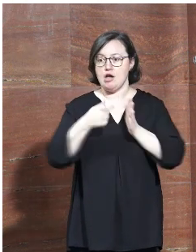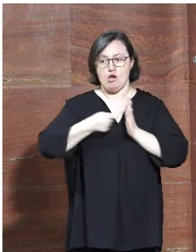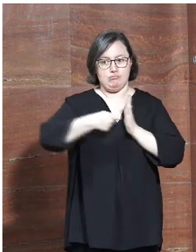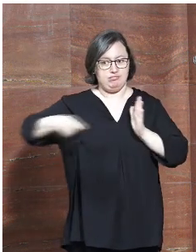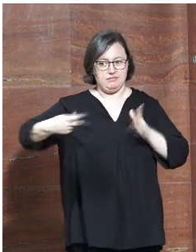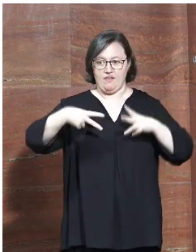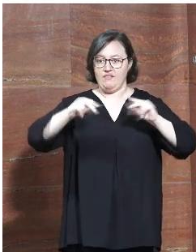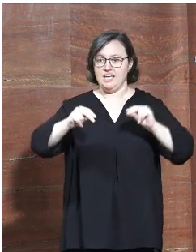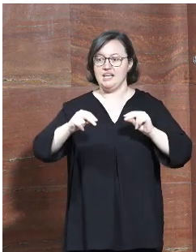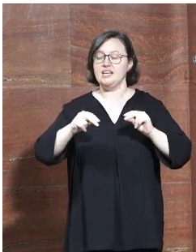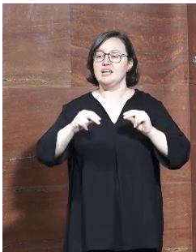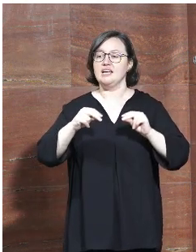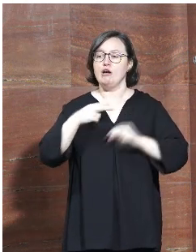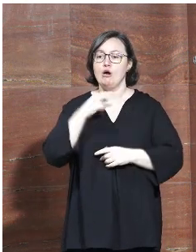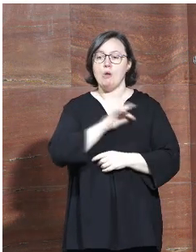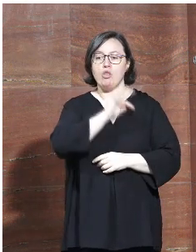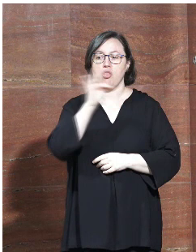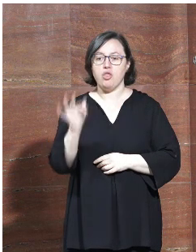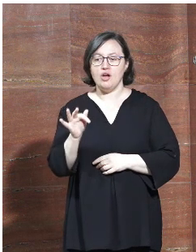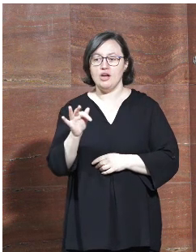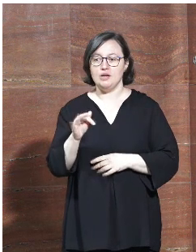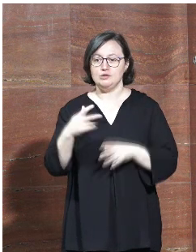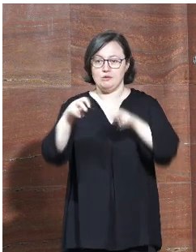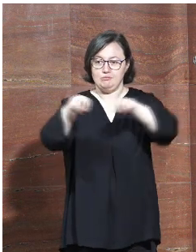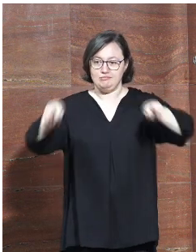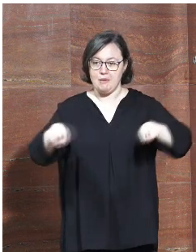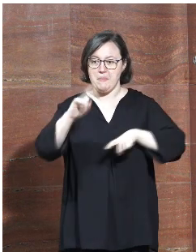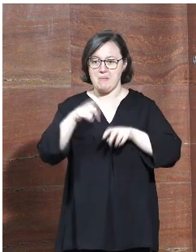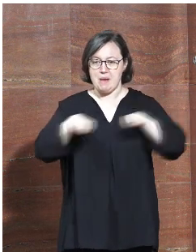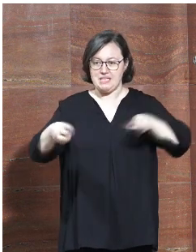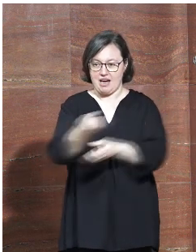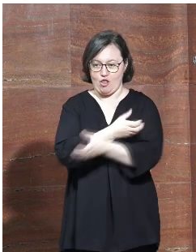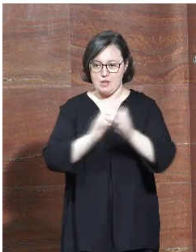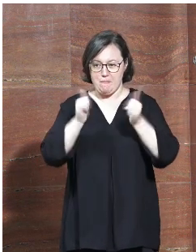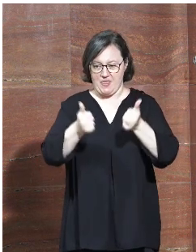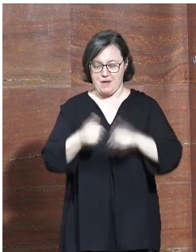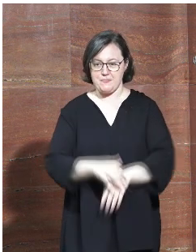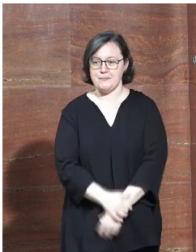más, cedemos el estrado a la primera mesa redonda.